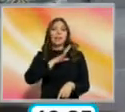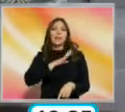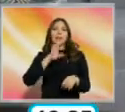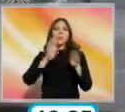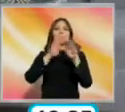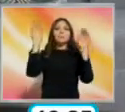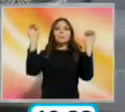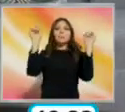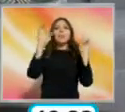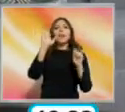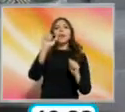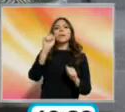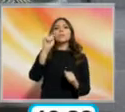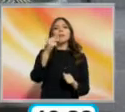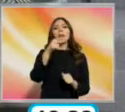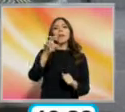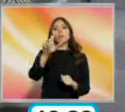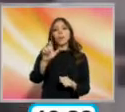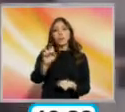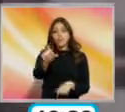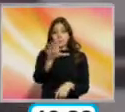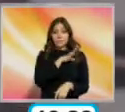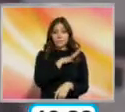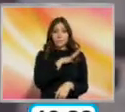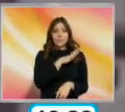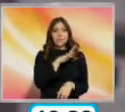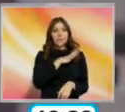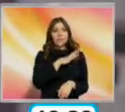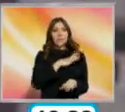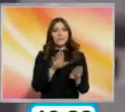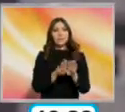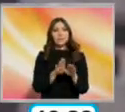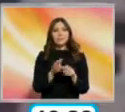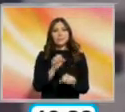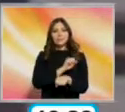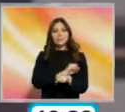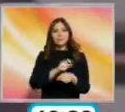no tengo unas, pero tengo una bataquita. A ver.